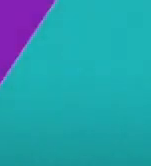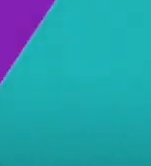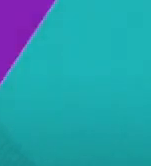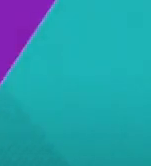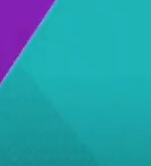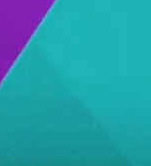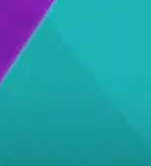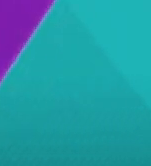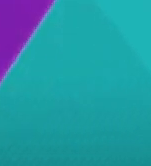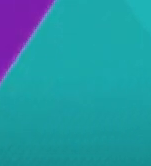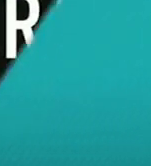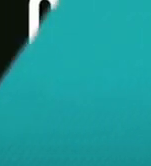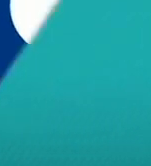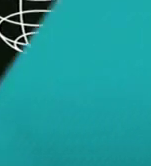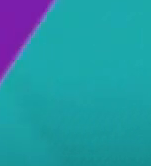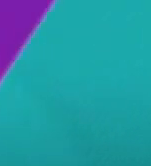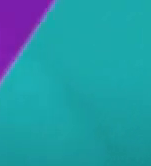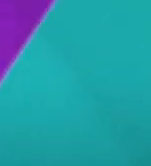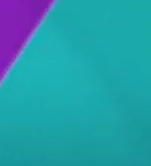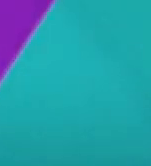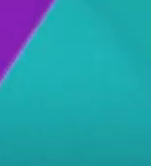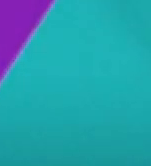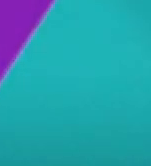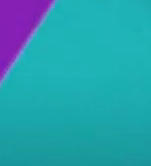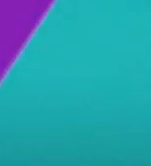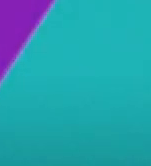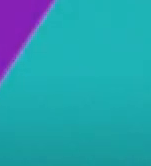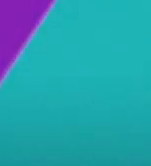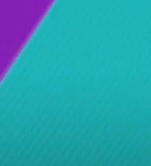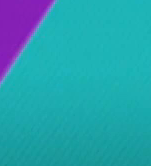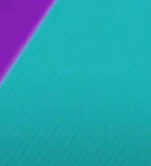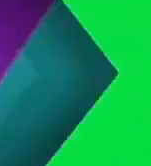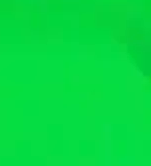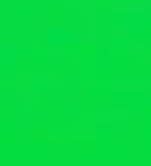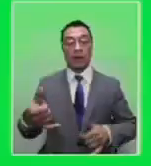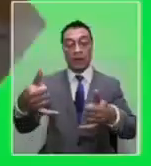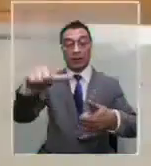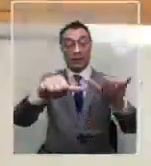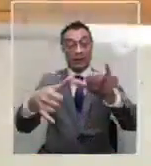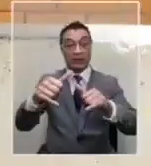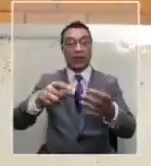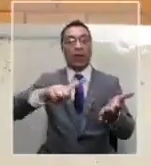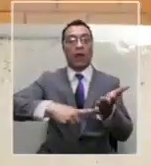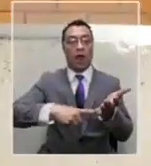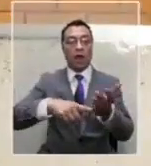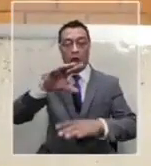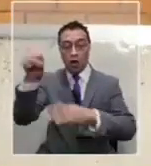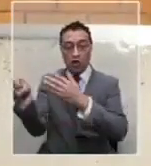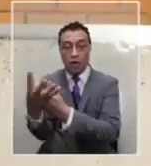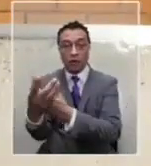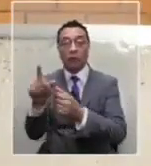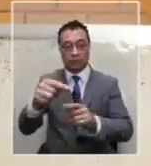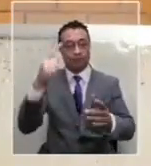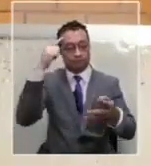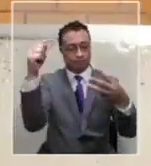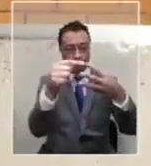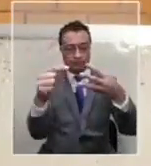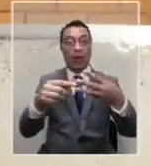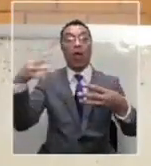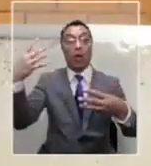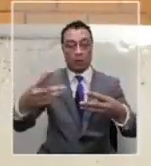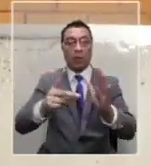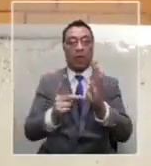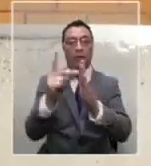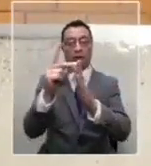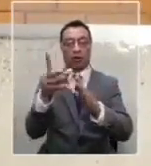Universidad Central presenta Mirada Central. Ciencia, tecnología e innovación son las